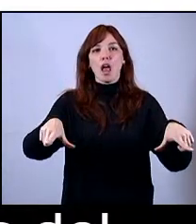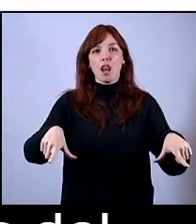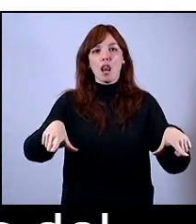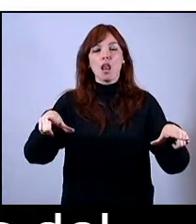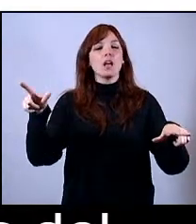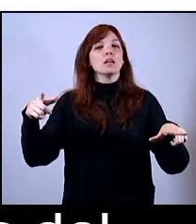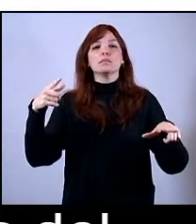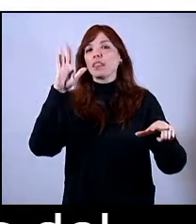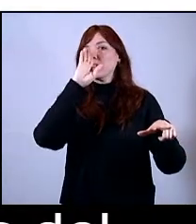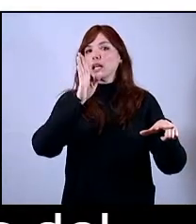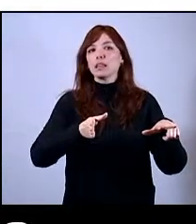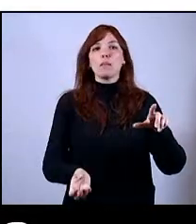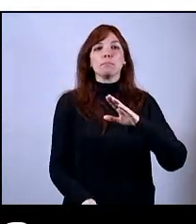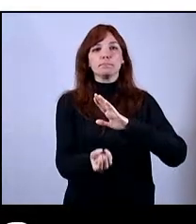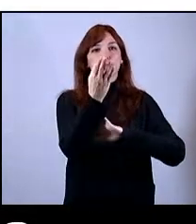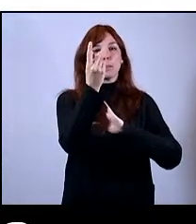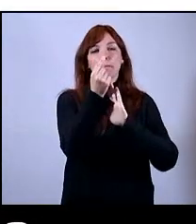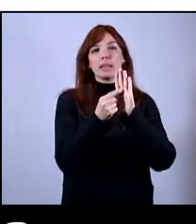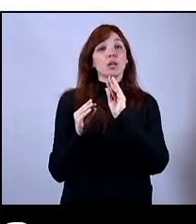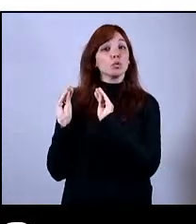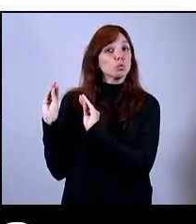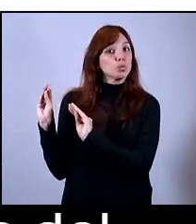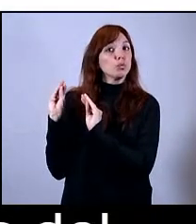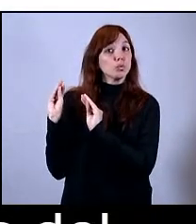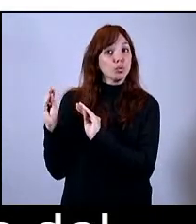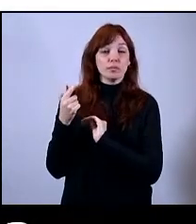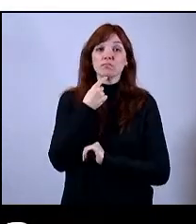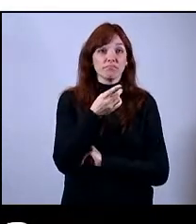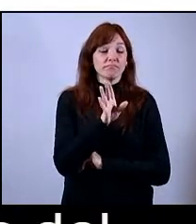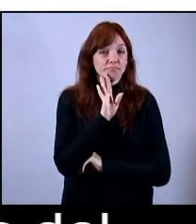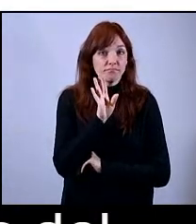de la mesa estas medidas que, como decía,